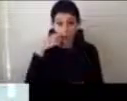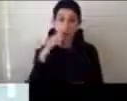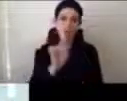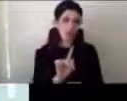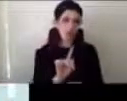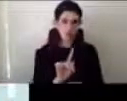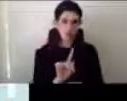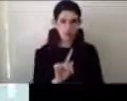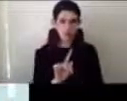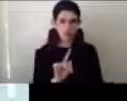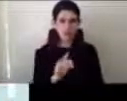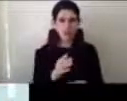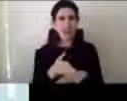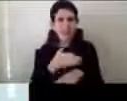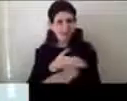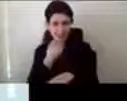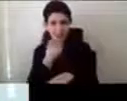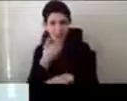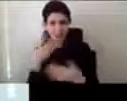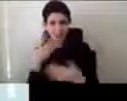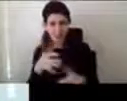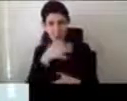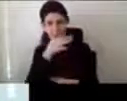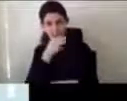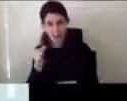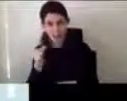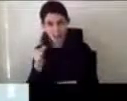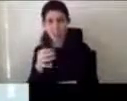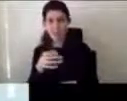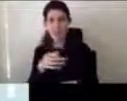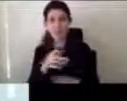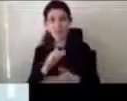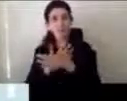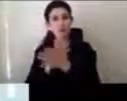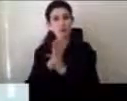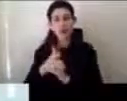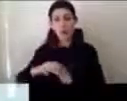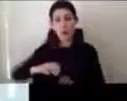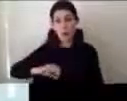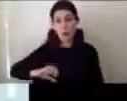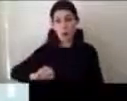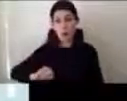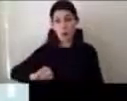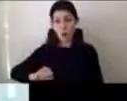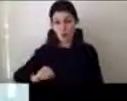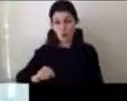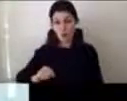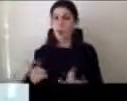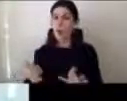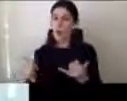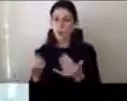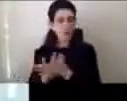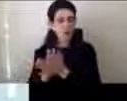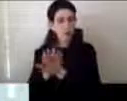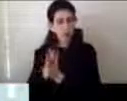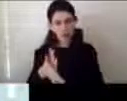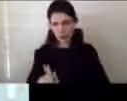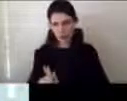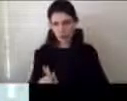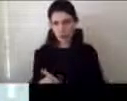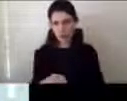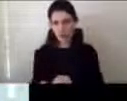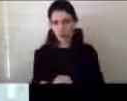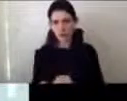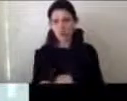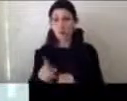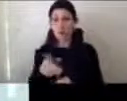también Francisco anteriormente. Todos los mamíferos, por lo menos todos los mamíferos, juegan. Y ahí, tal como él señalaba,